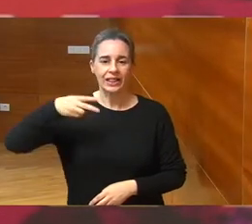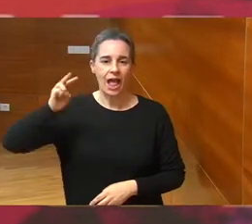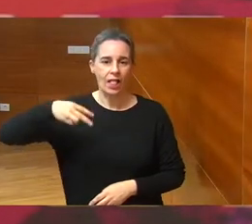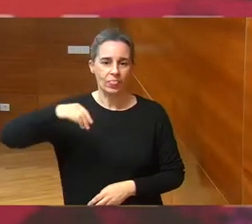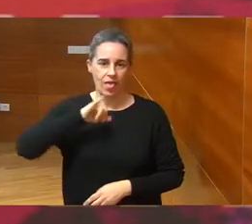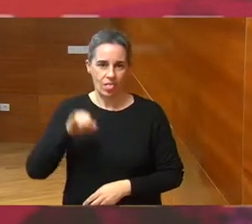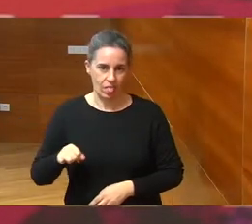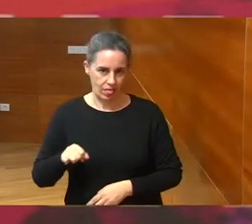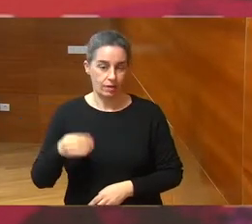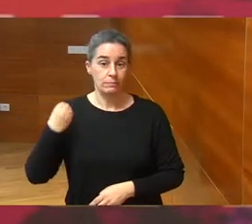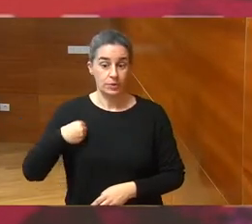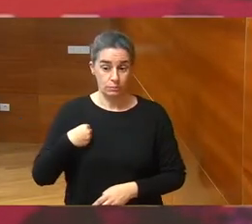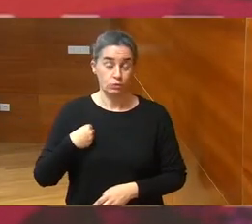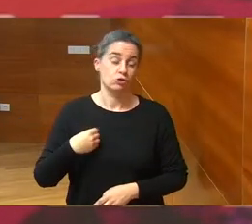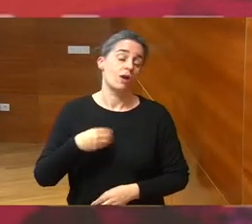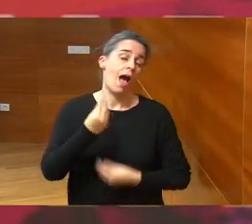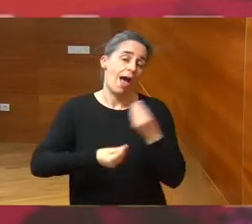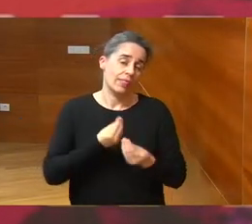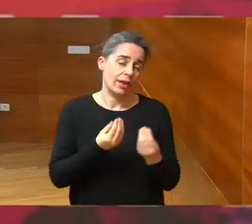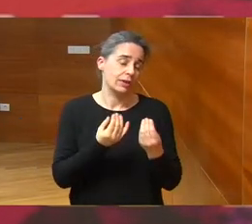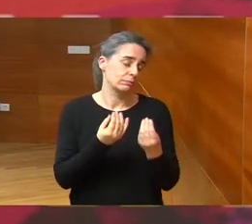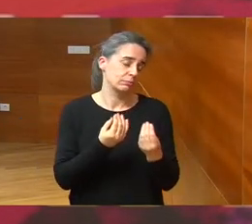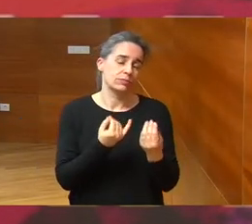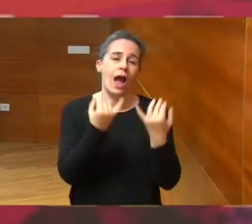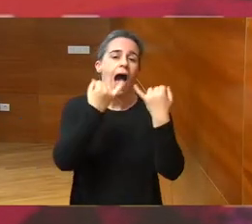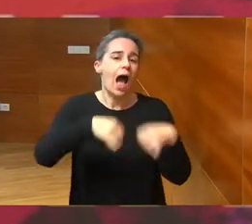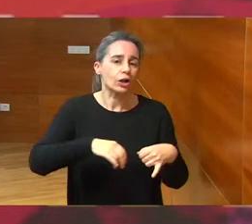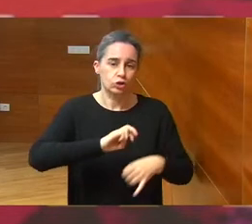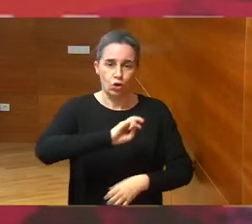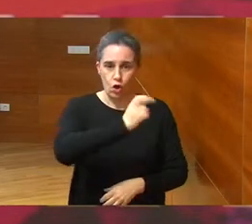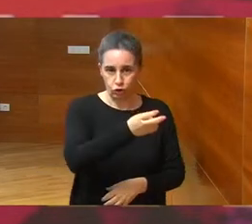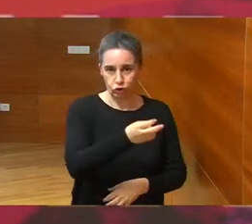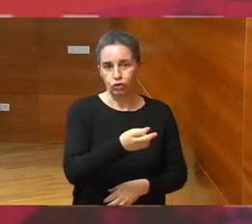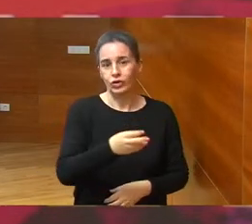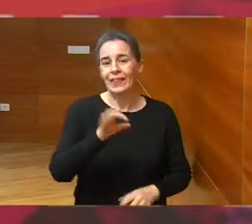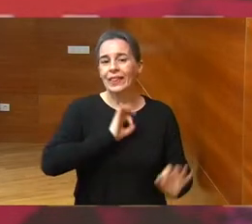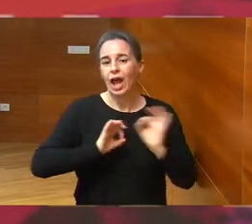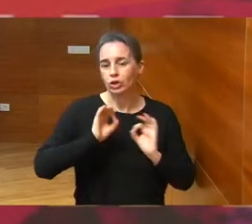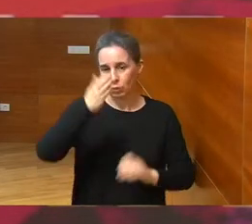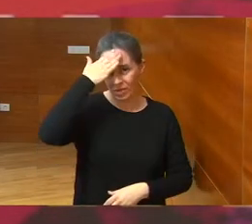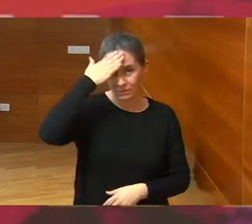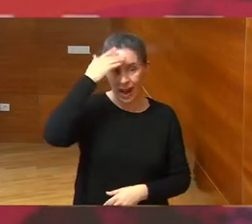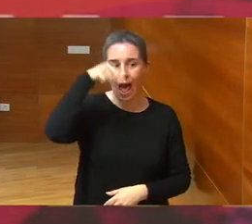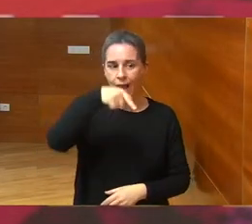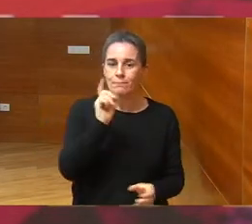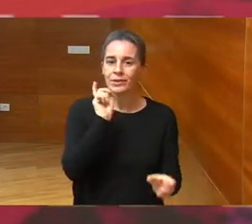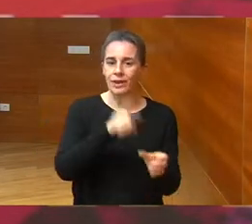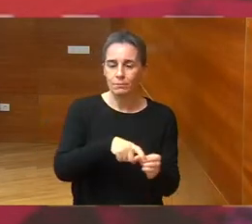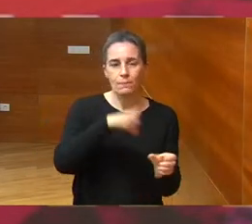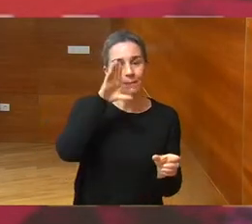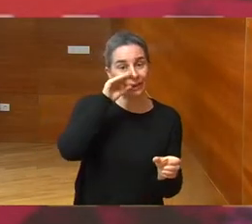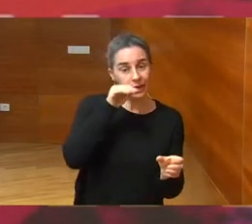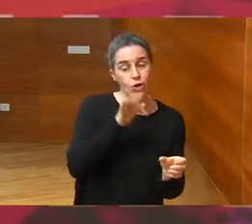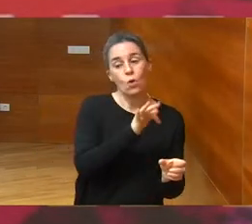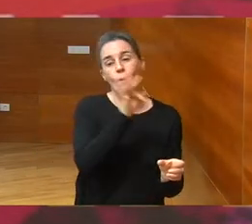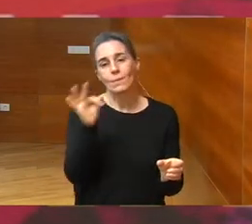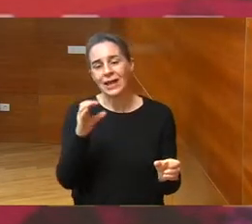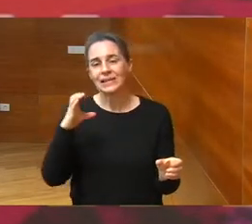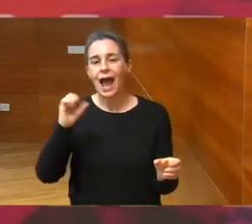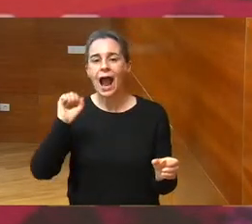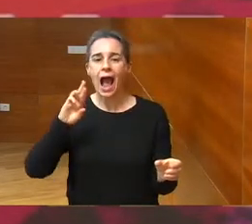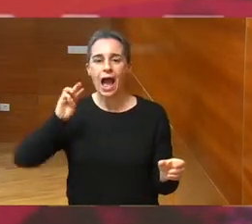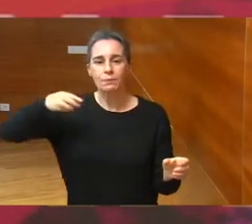teatro no teatro principal en Febrero que participan Elisa Patiño y Carmen Millán representando